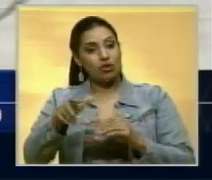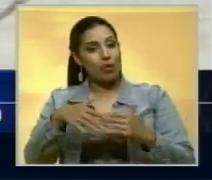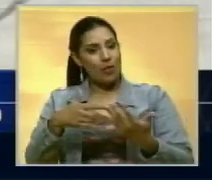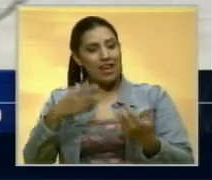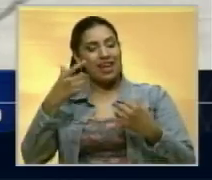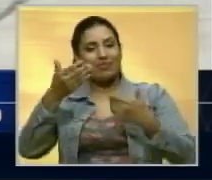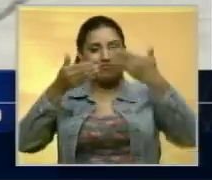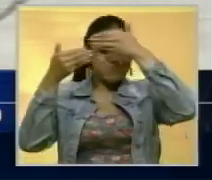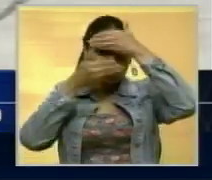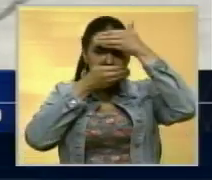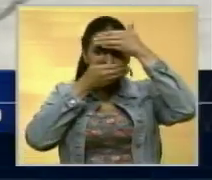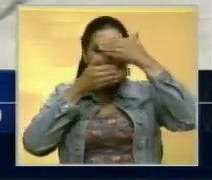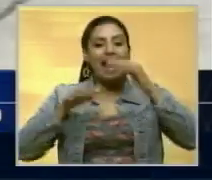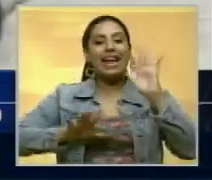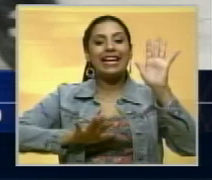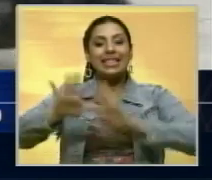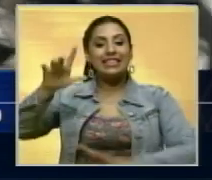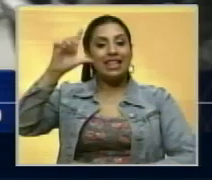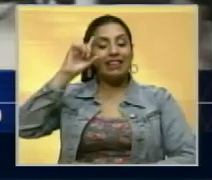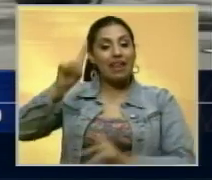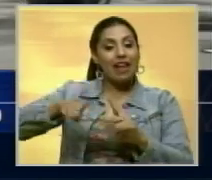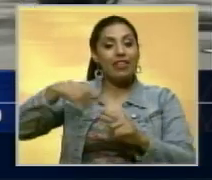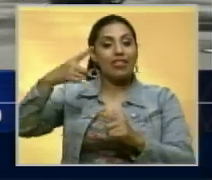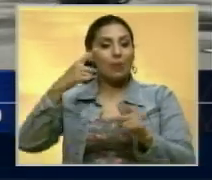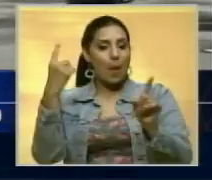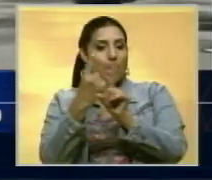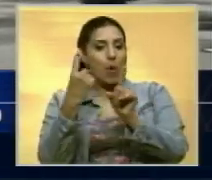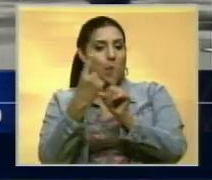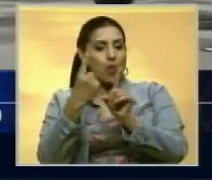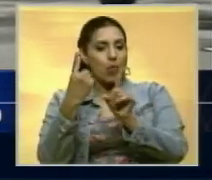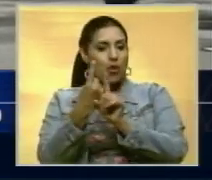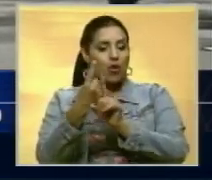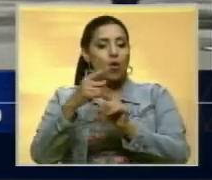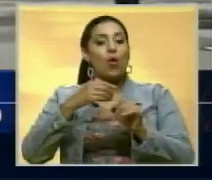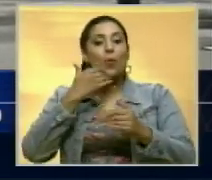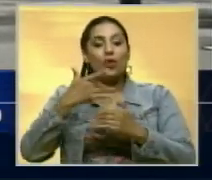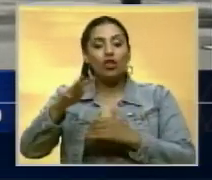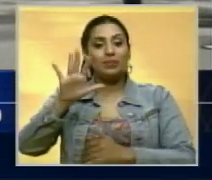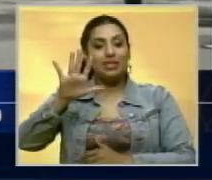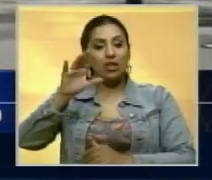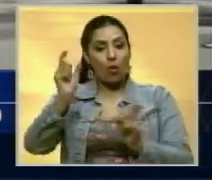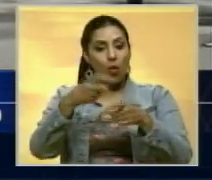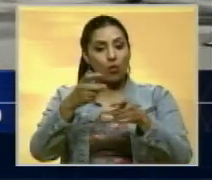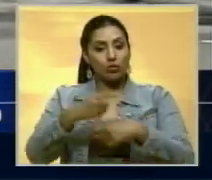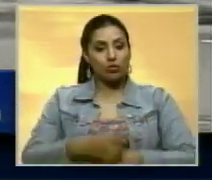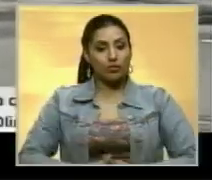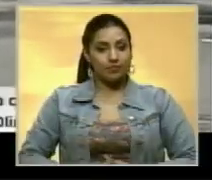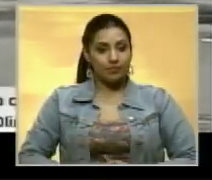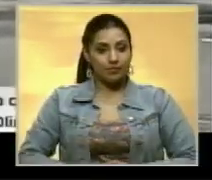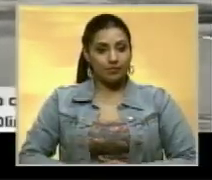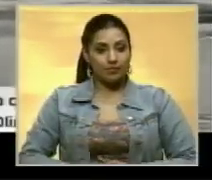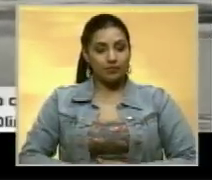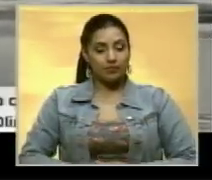operación antiterrorista a 15 días del inicio de la competencia deportiva el próximo 5 de agosto.